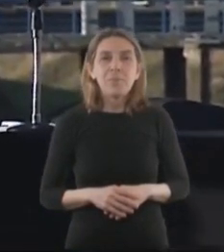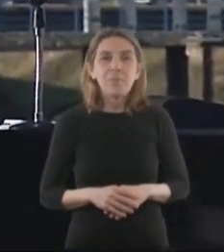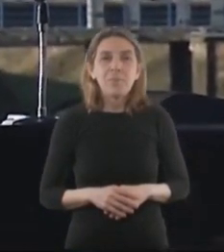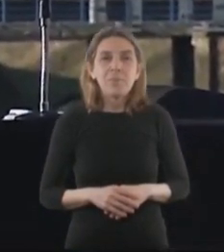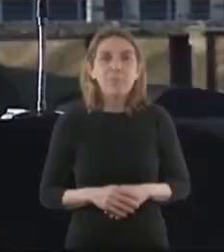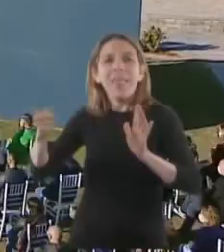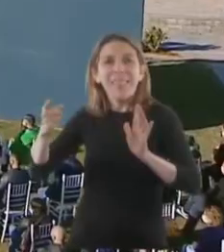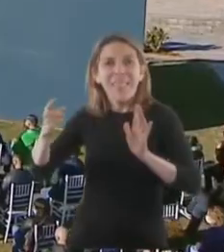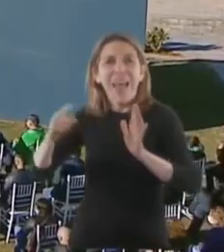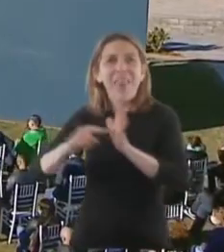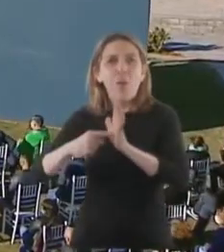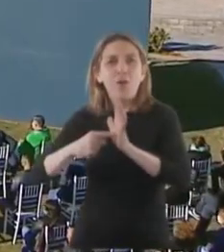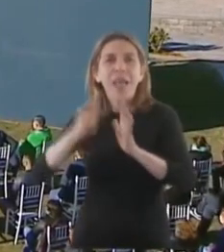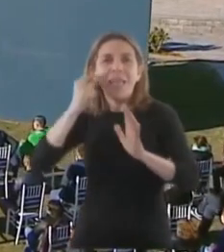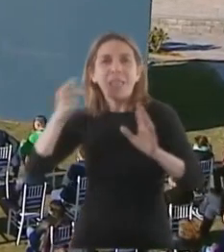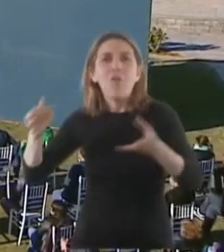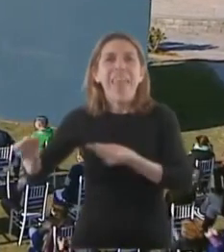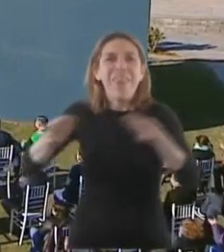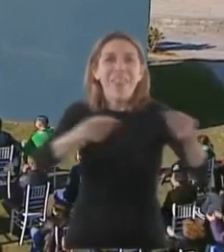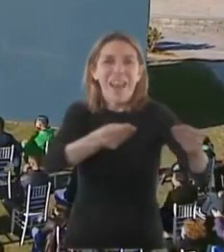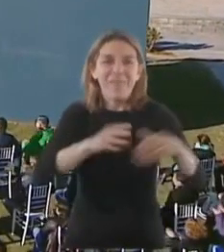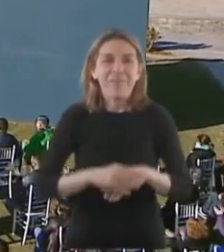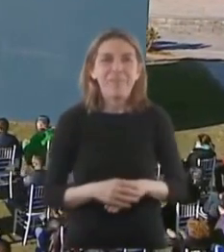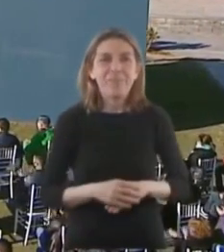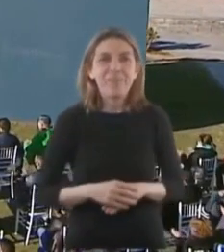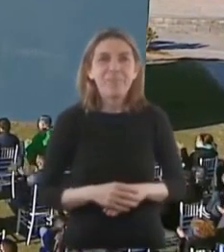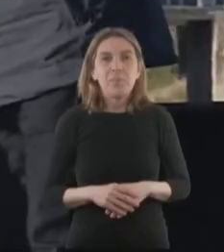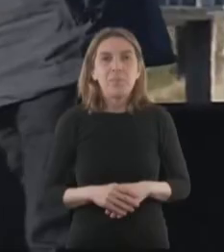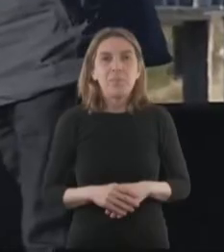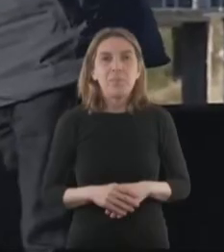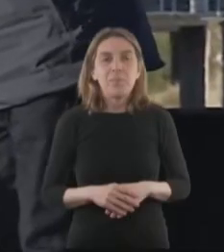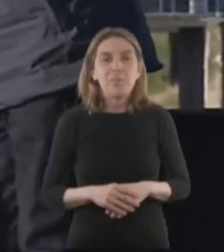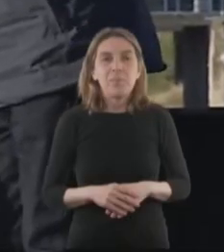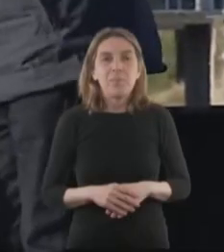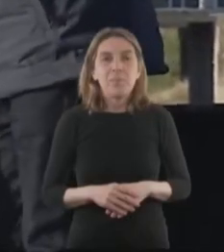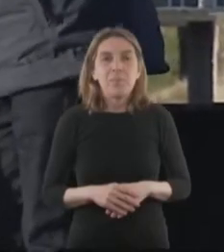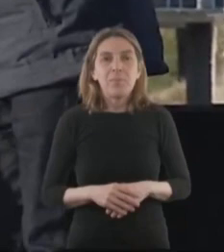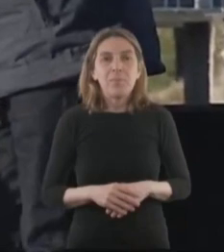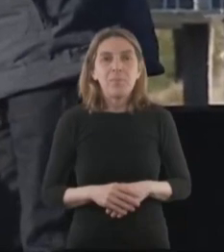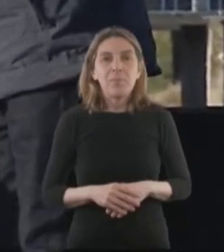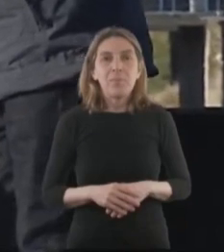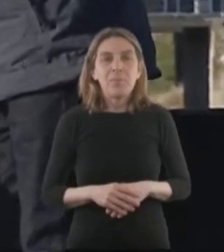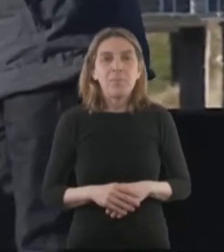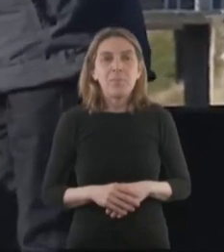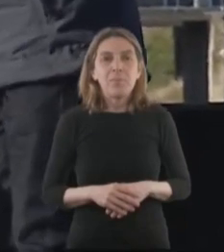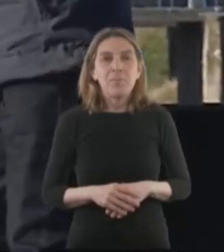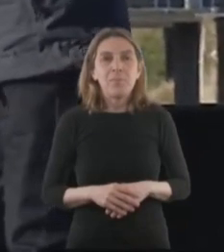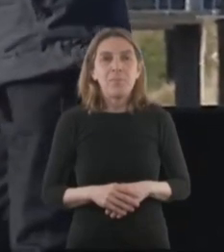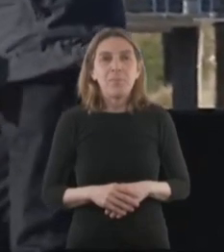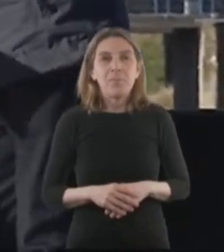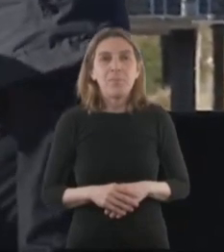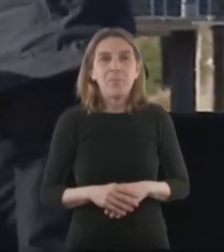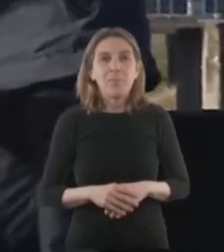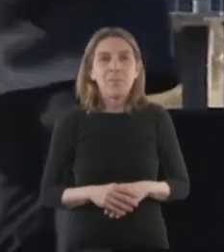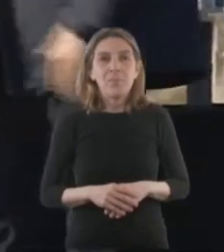durante un festejo familiar realizado hace más de un año en medio de un muy estricto confinamiento impuesto para contener la pandemia de kobe 19